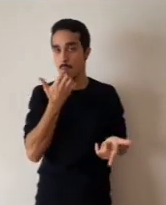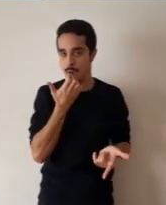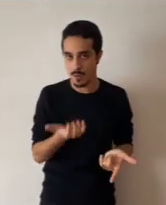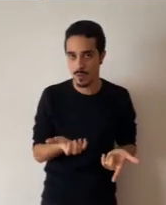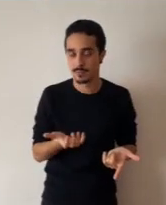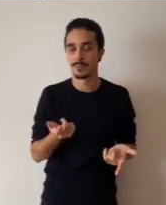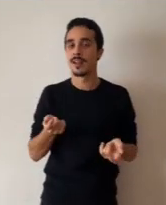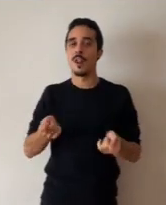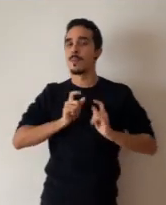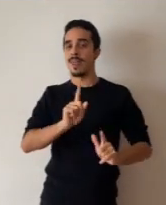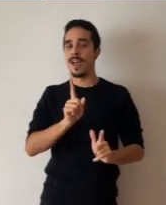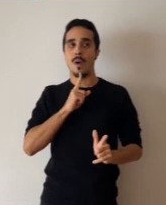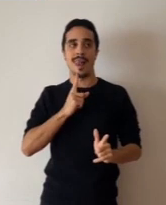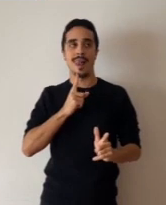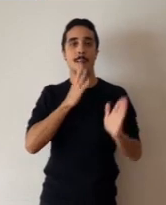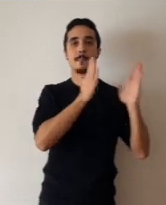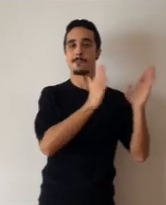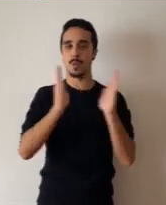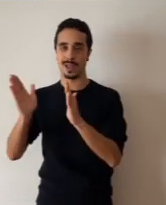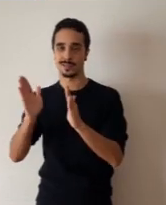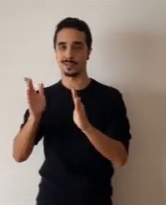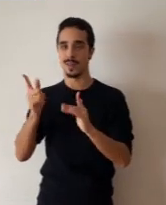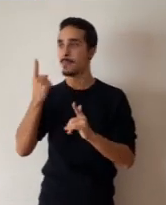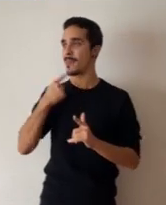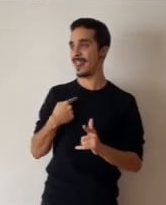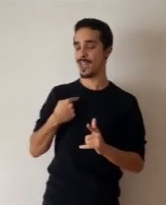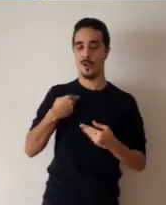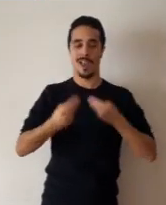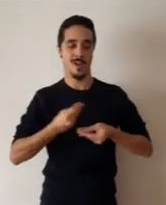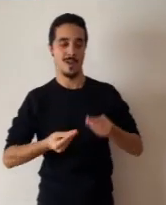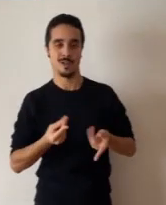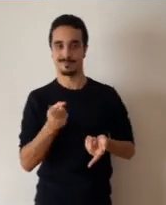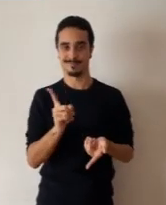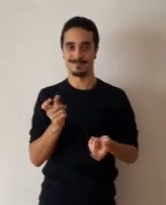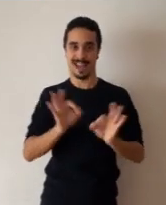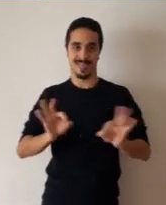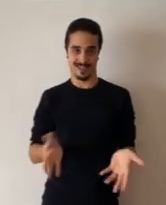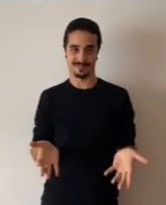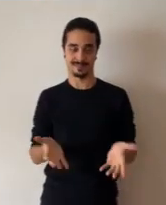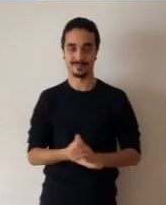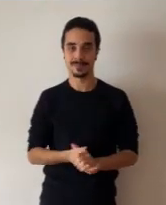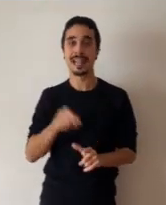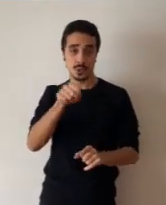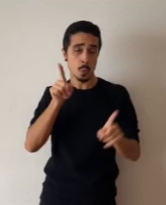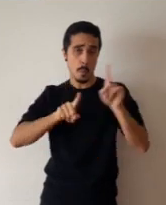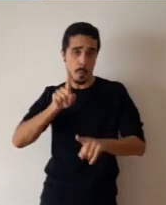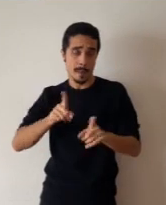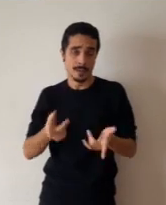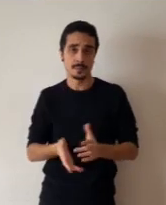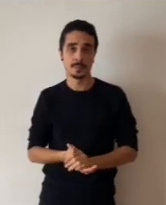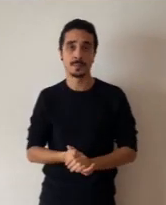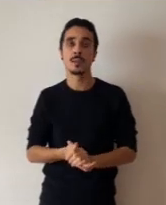todo, y que nadie me da ni me marca pautas. Entonces, eso, bueno, pues es